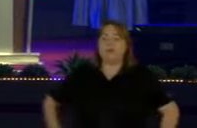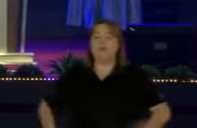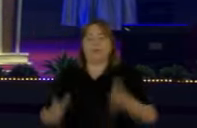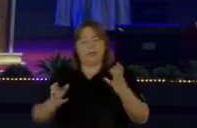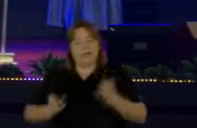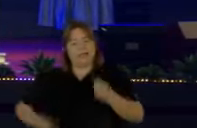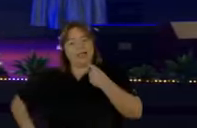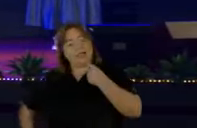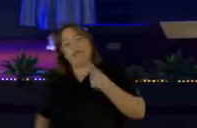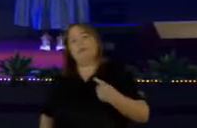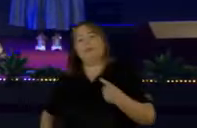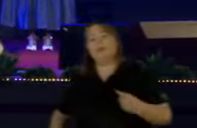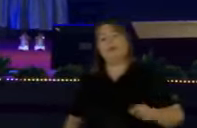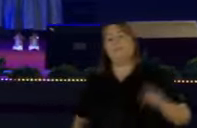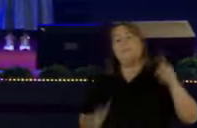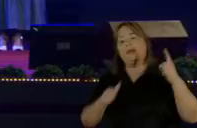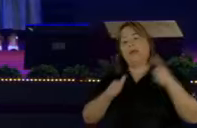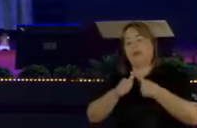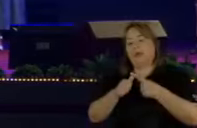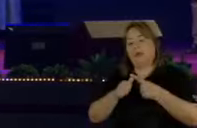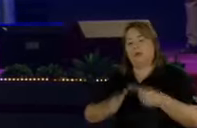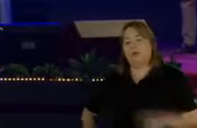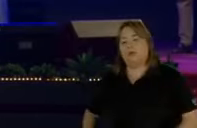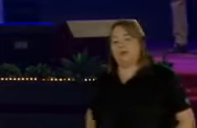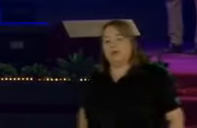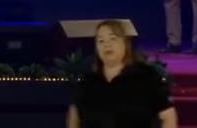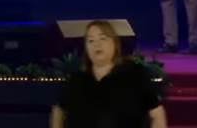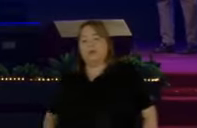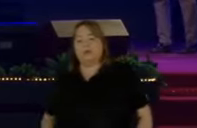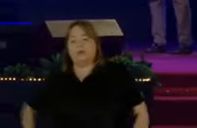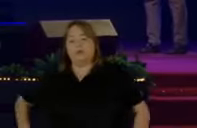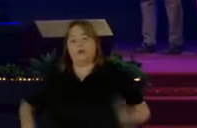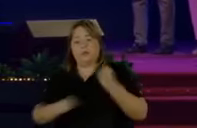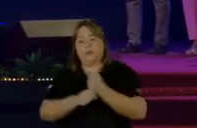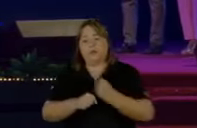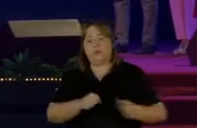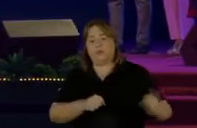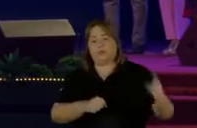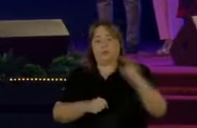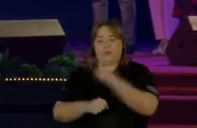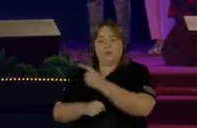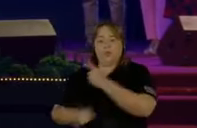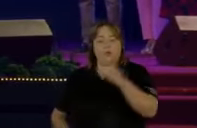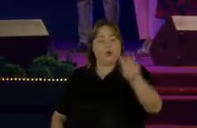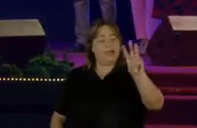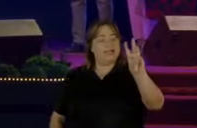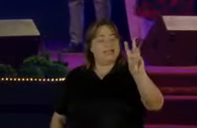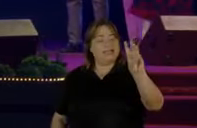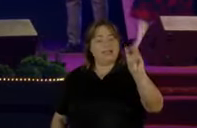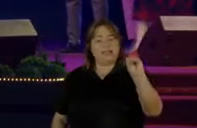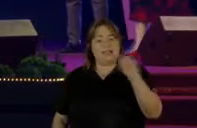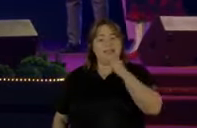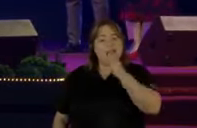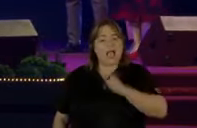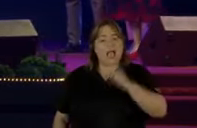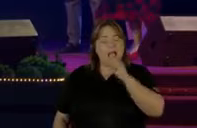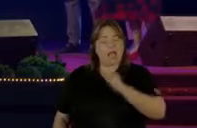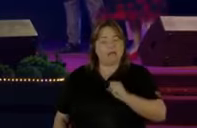pero te voy a dar la primicia: el próximo año cumplo 60 años.